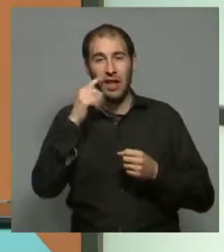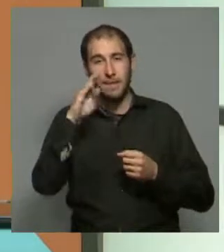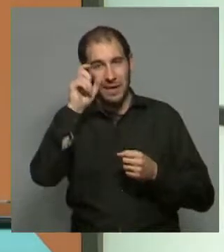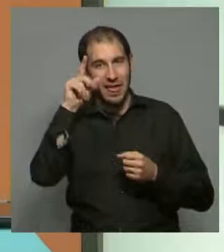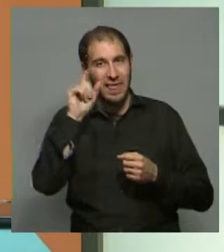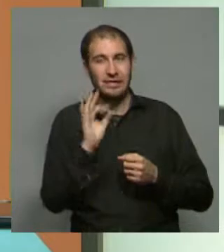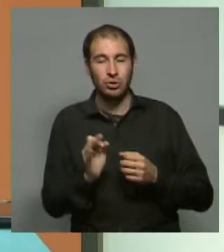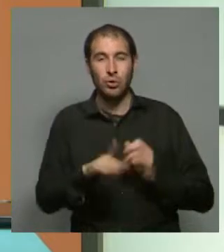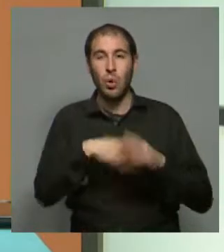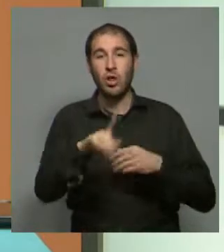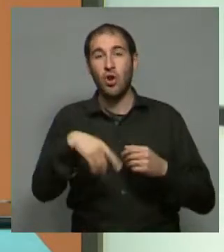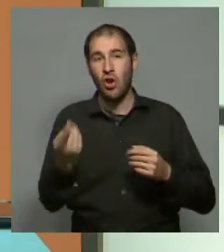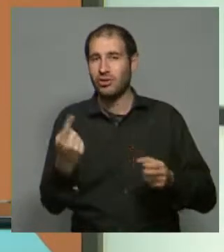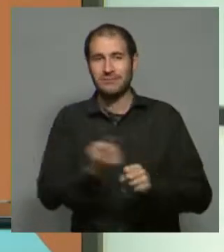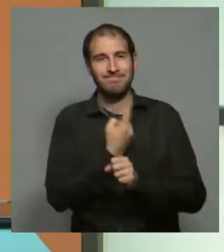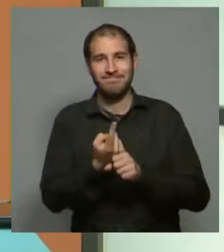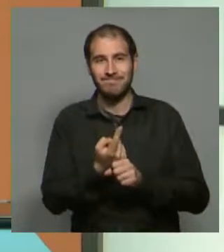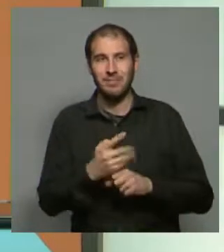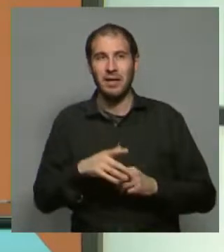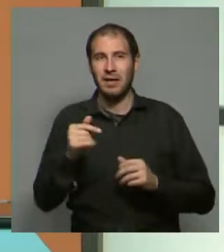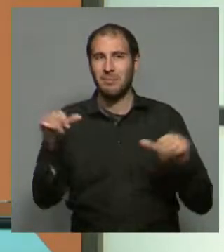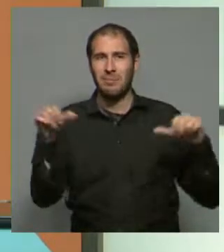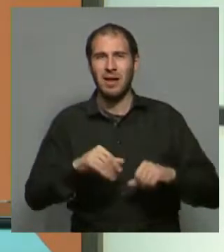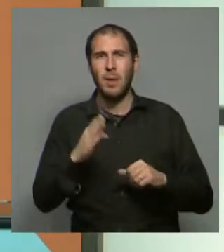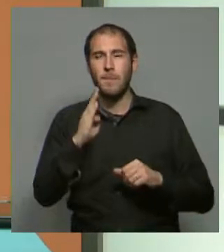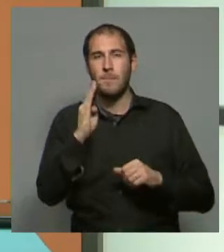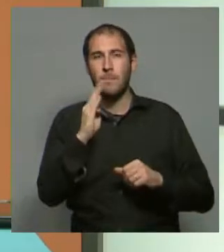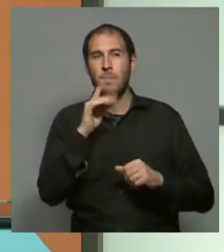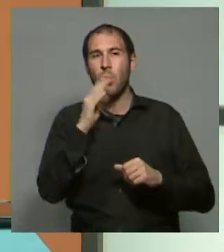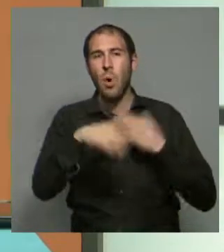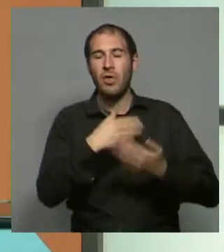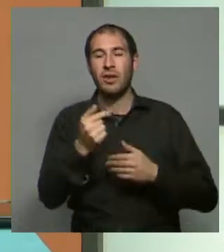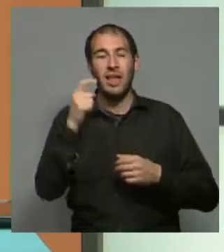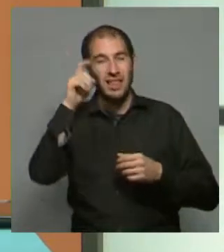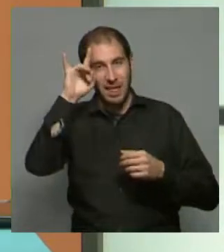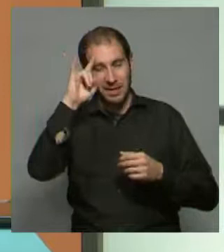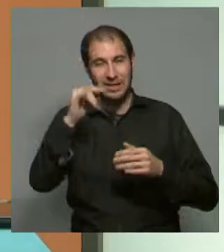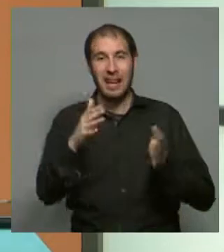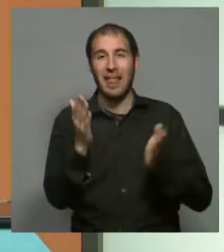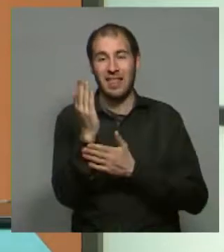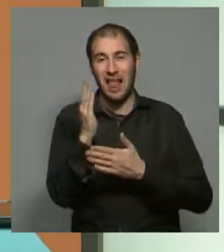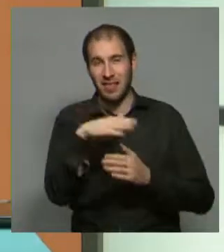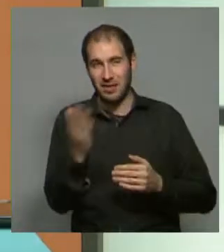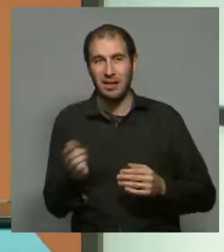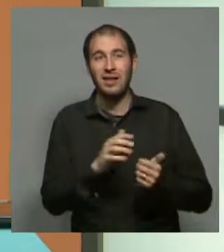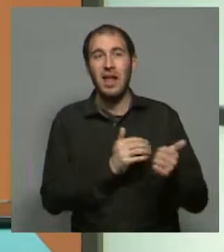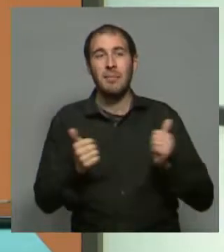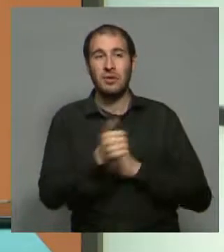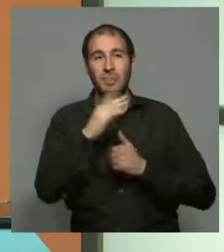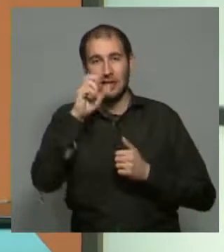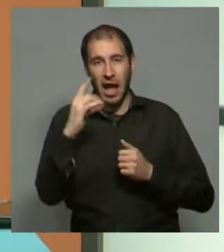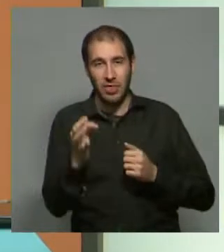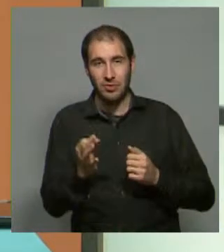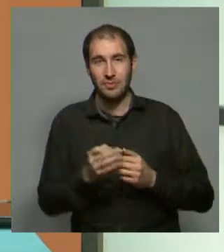Benedetto. Otro de los jugadores que no va a poder estar y que ha tenido mala suerte es Fabricio Busto, el jugador de Independiente, lateral derecho, que podría haber sido el reemplazante de Gabriel Mercado.